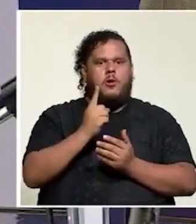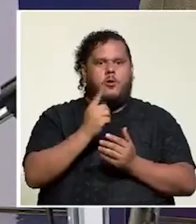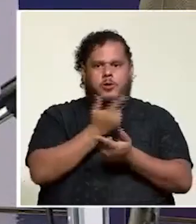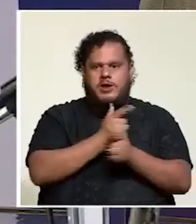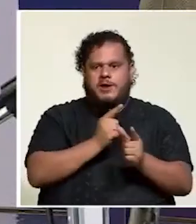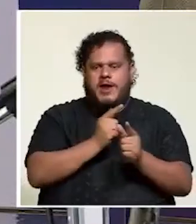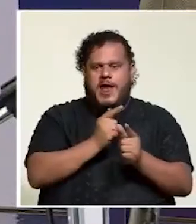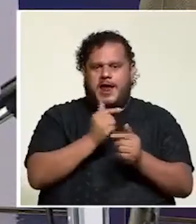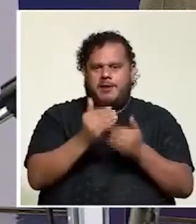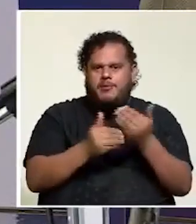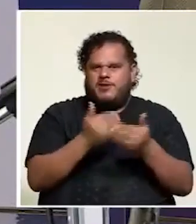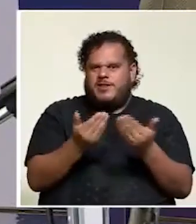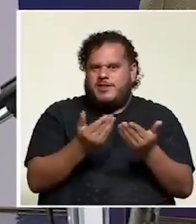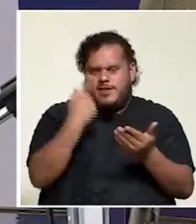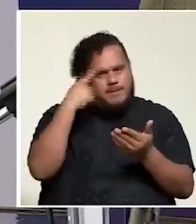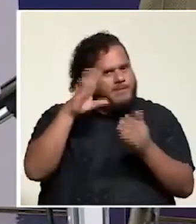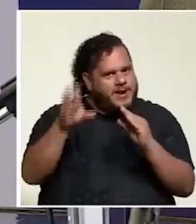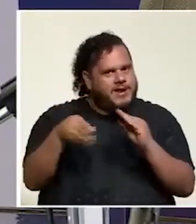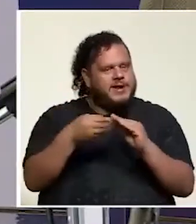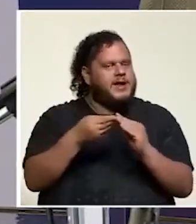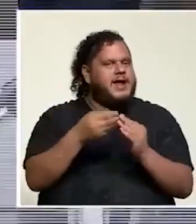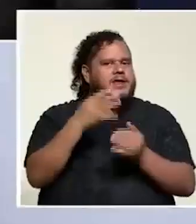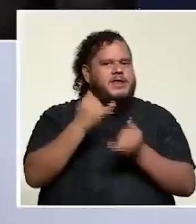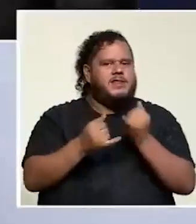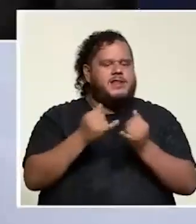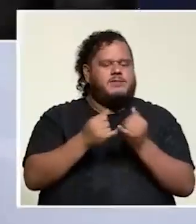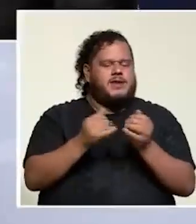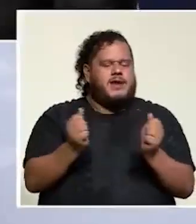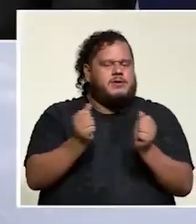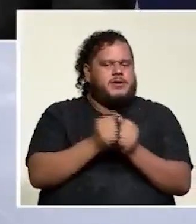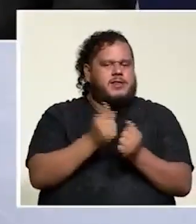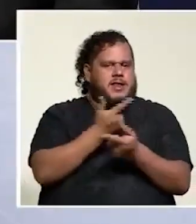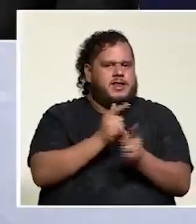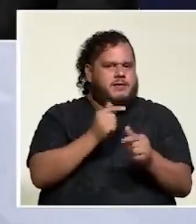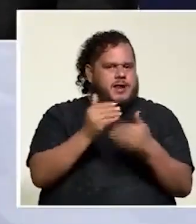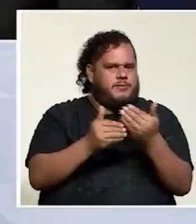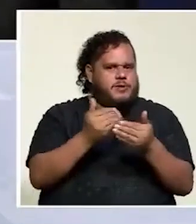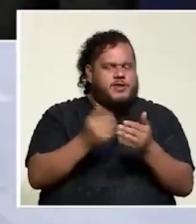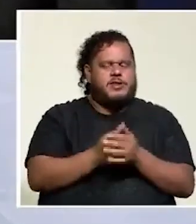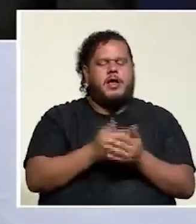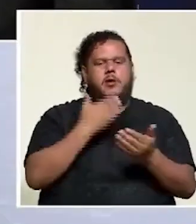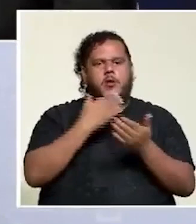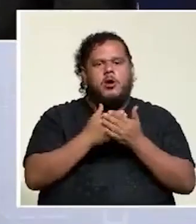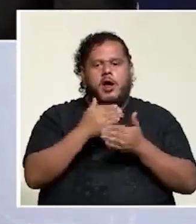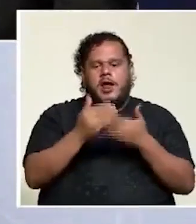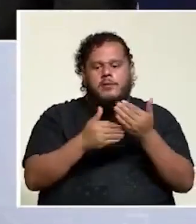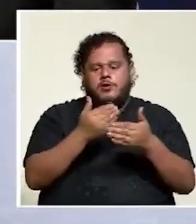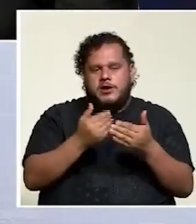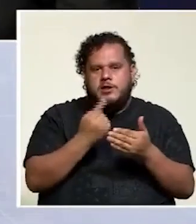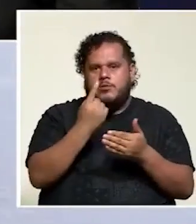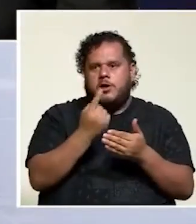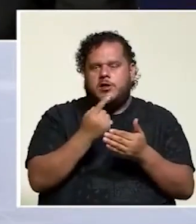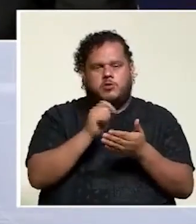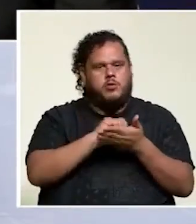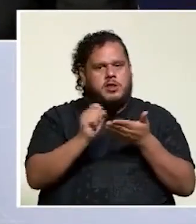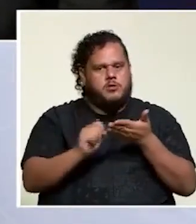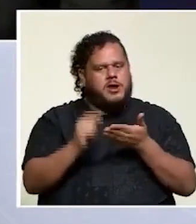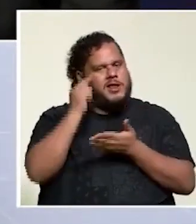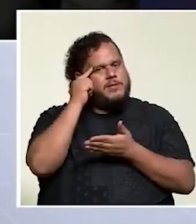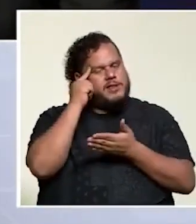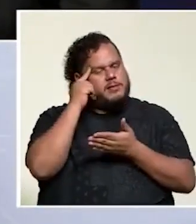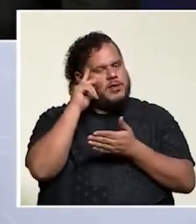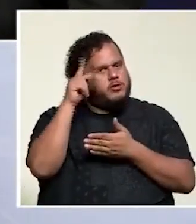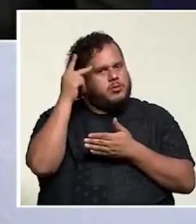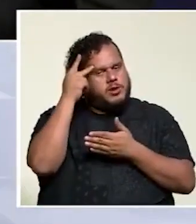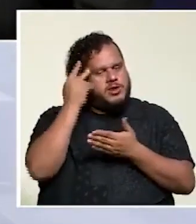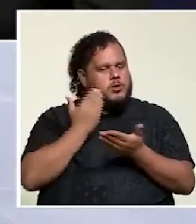progresista? Para agregarle, para terminar la conjunción de liberal y progresismo. Bueno, el progresismo es una escuela de pensamiento político que